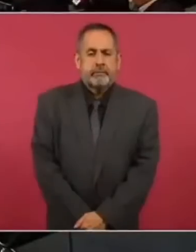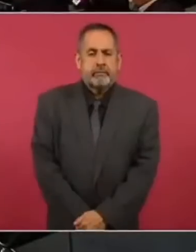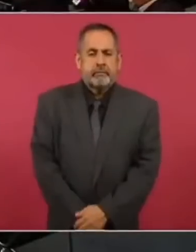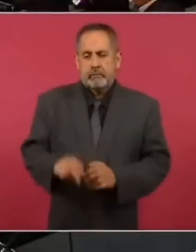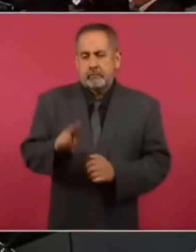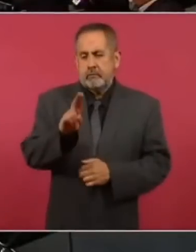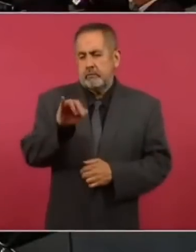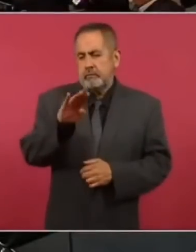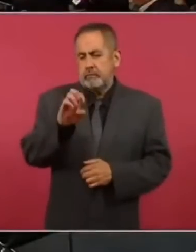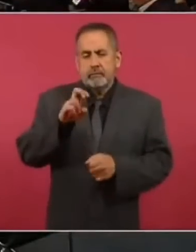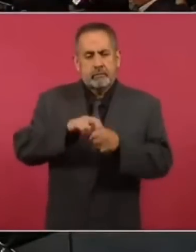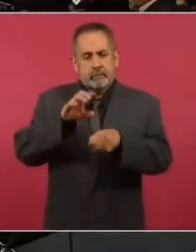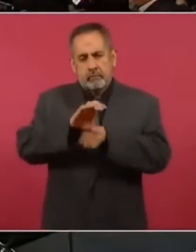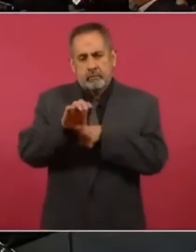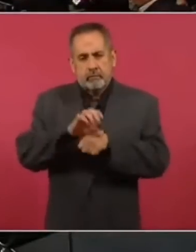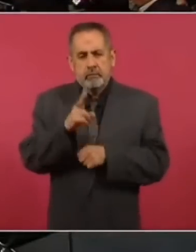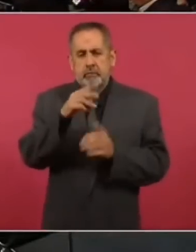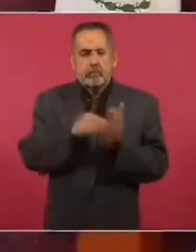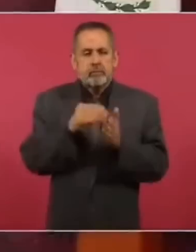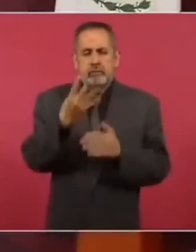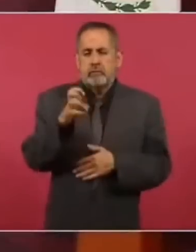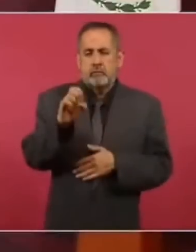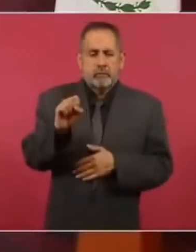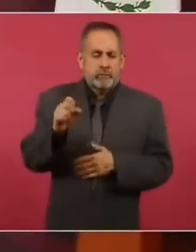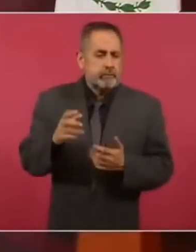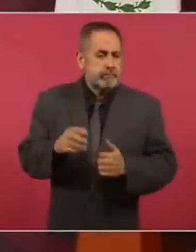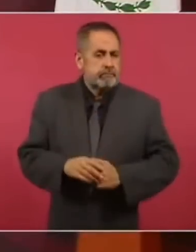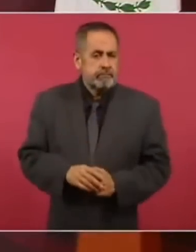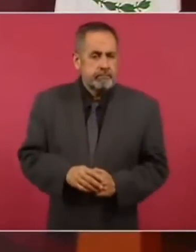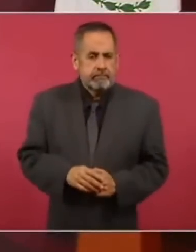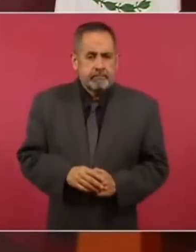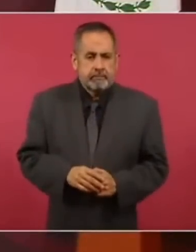Uribe de Colombia, 2.460.000.